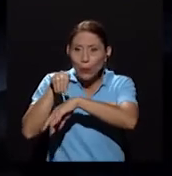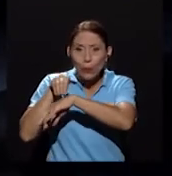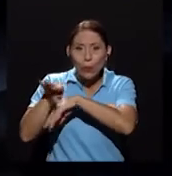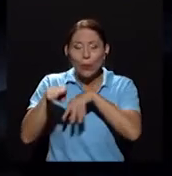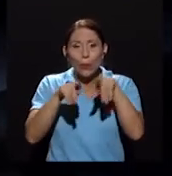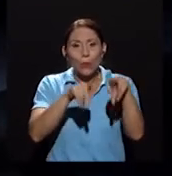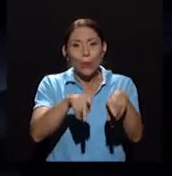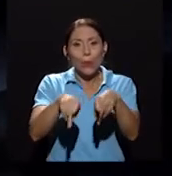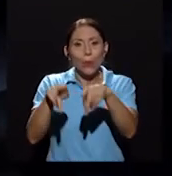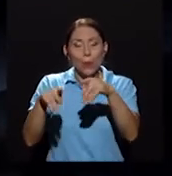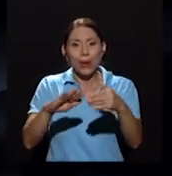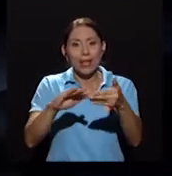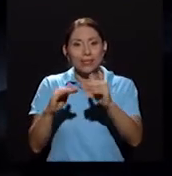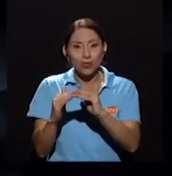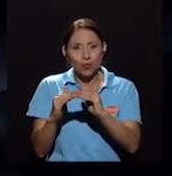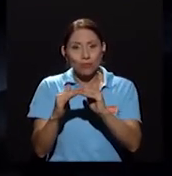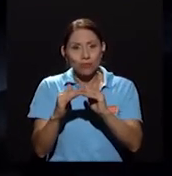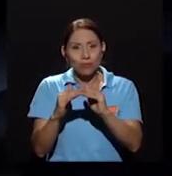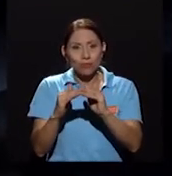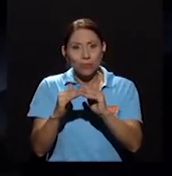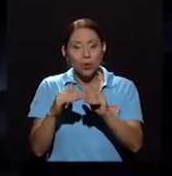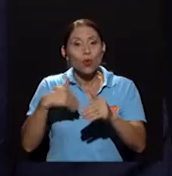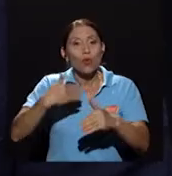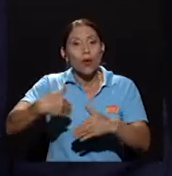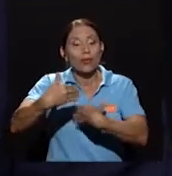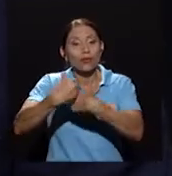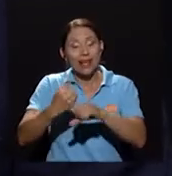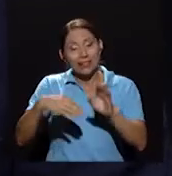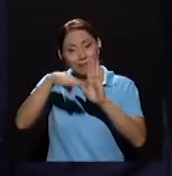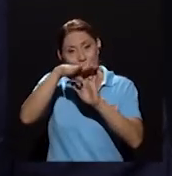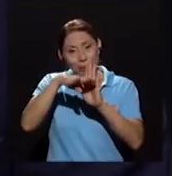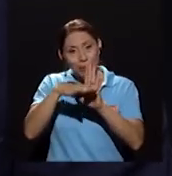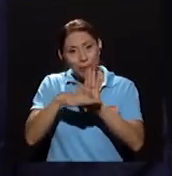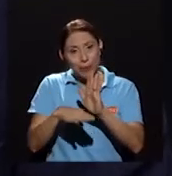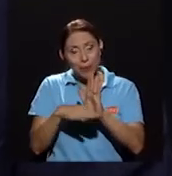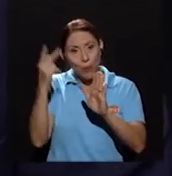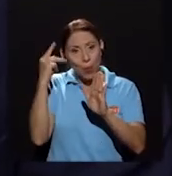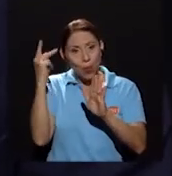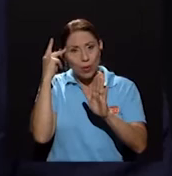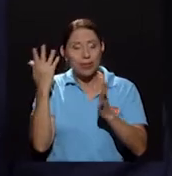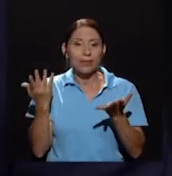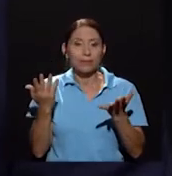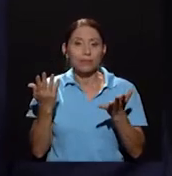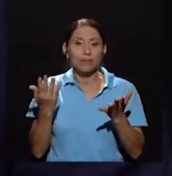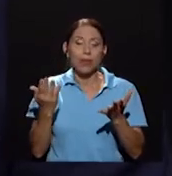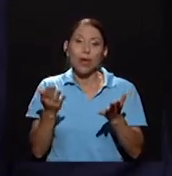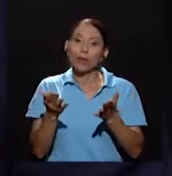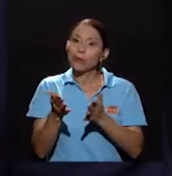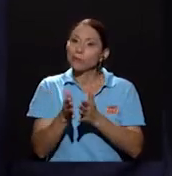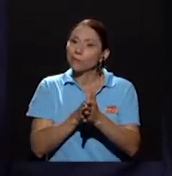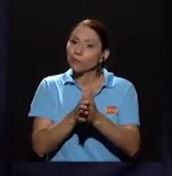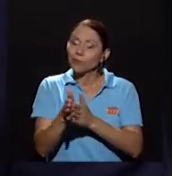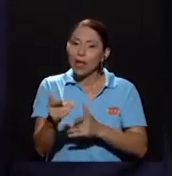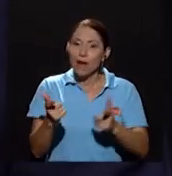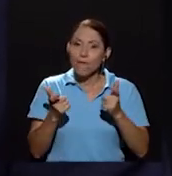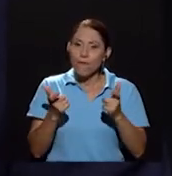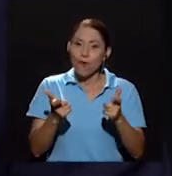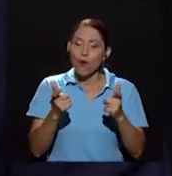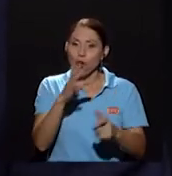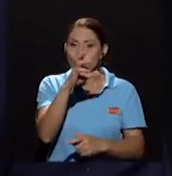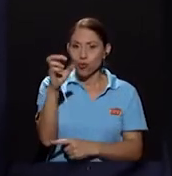las políticas que se que se impulsen y afortunadamente pues costa rica